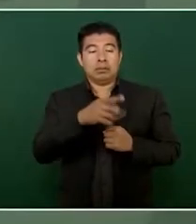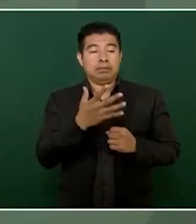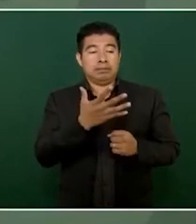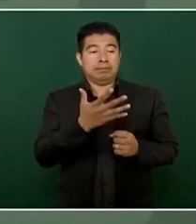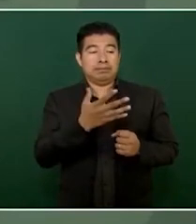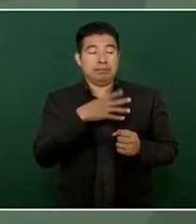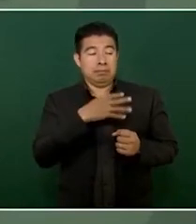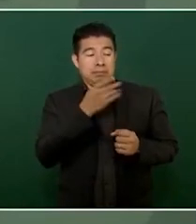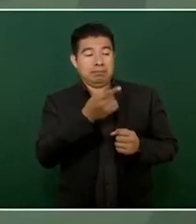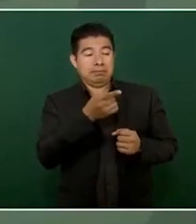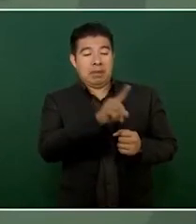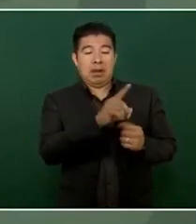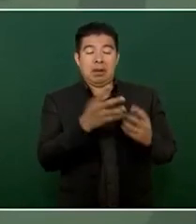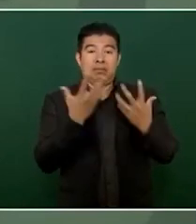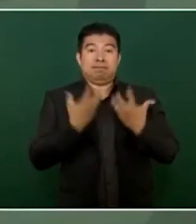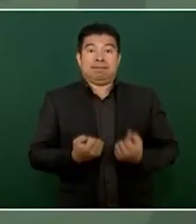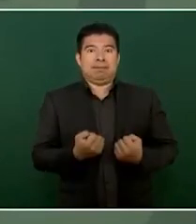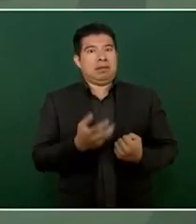porque